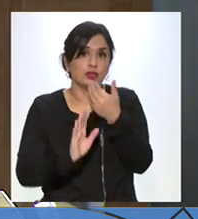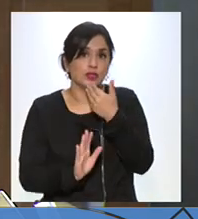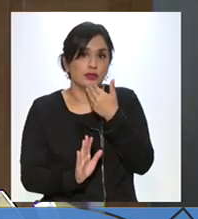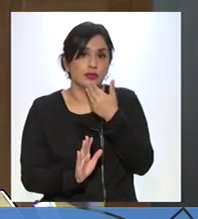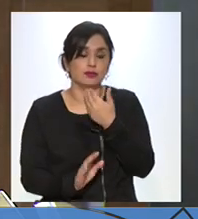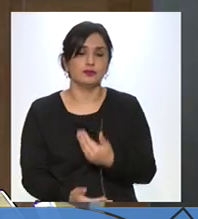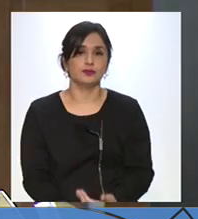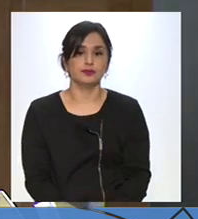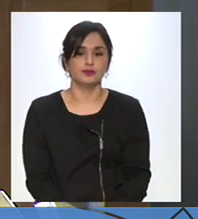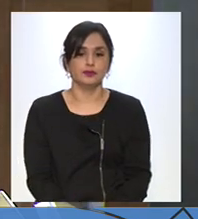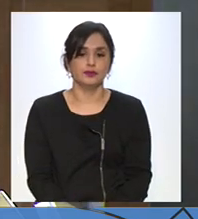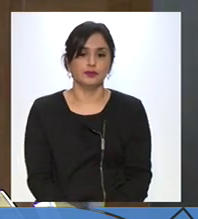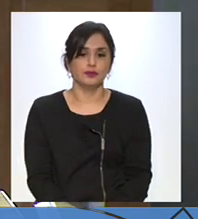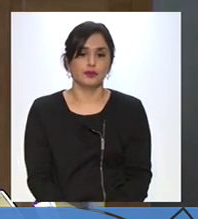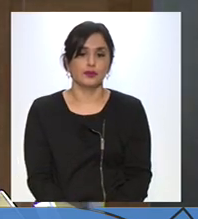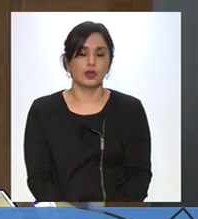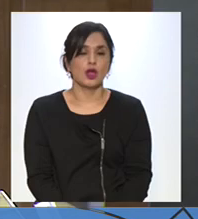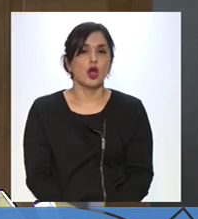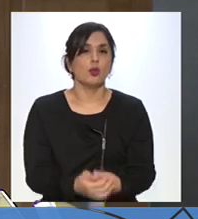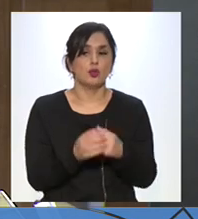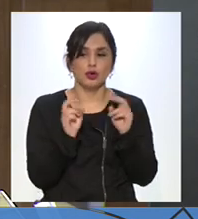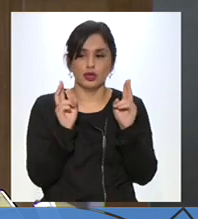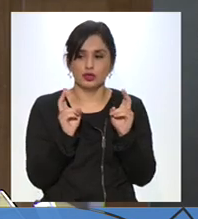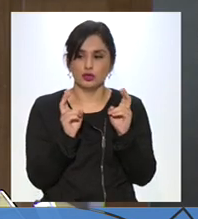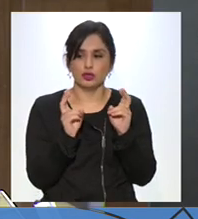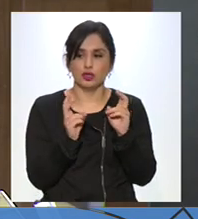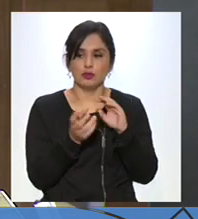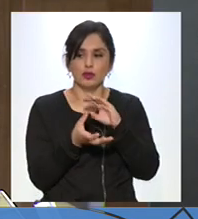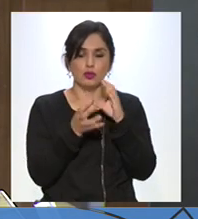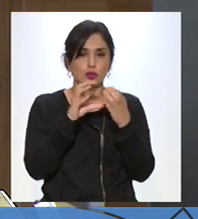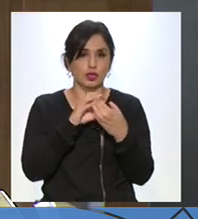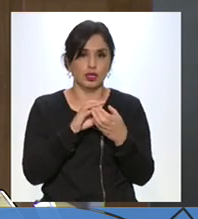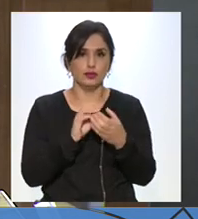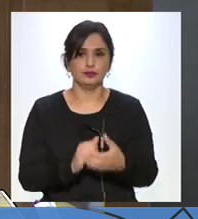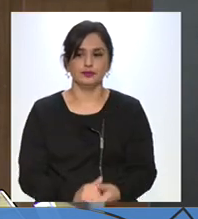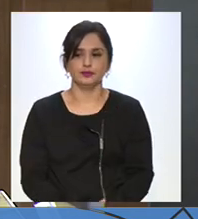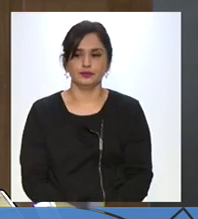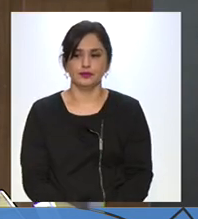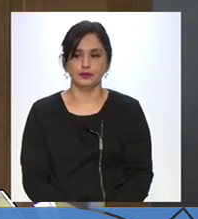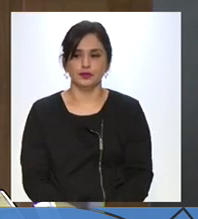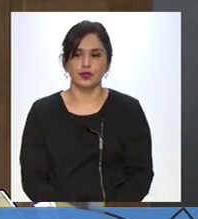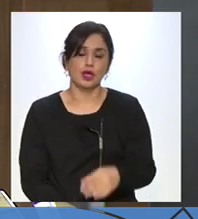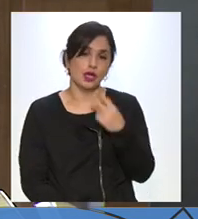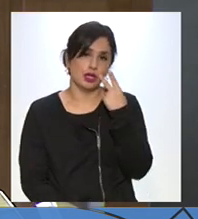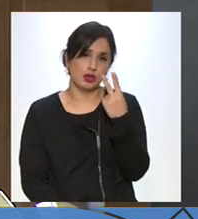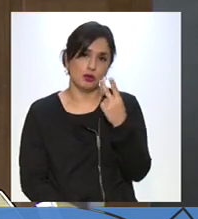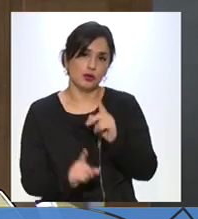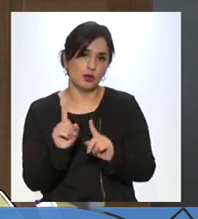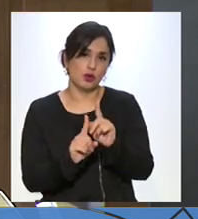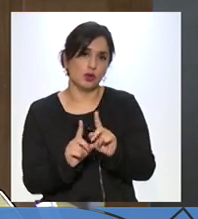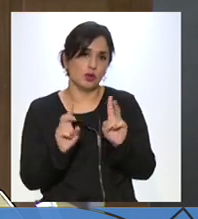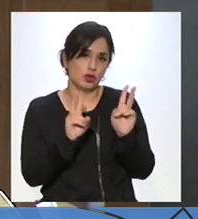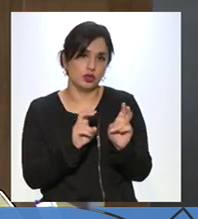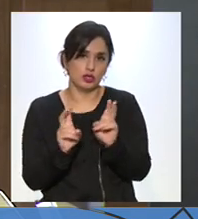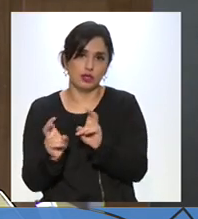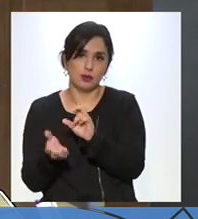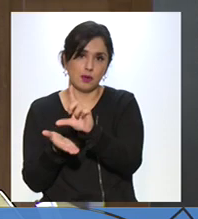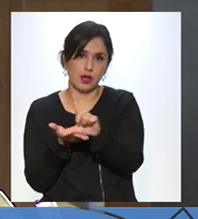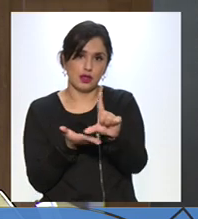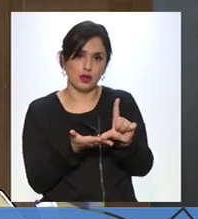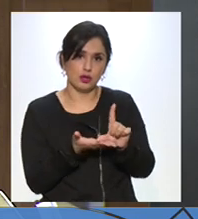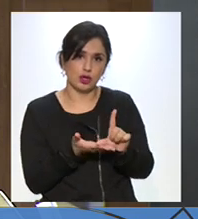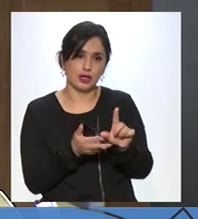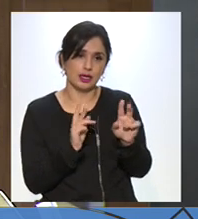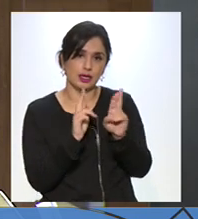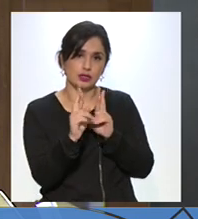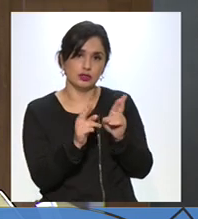planetario, particularmente inicial respecto a la pandemia, con algunos componentes más locales que tuvieron que ver con el estallido